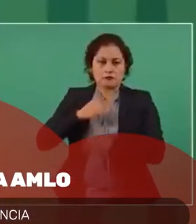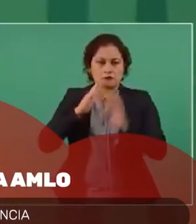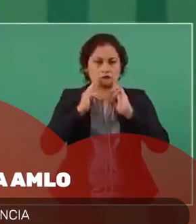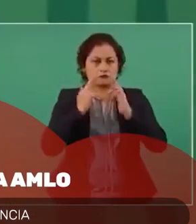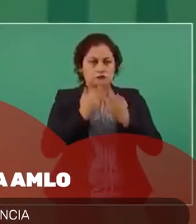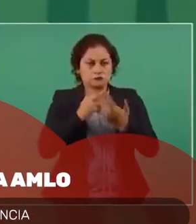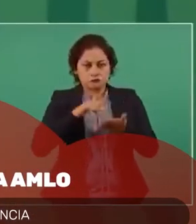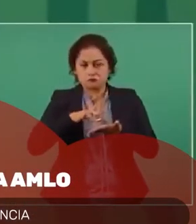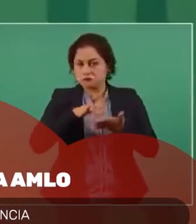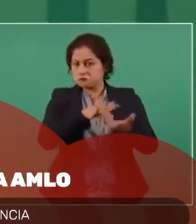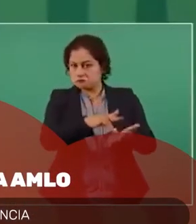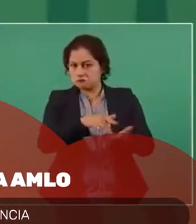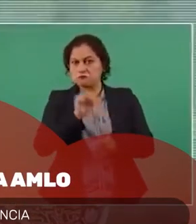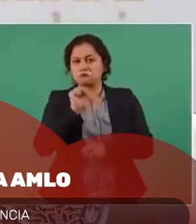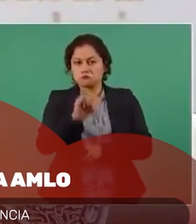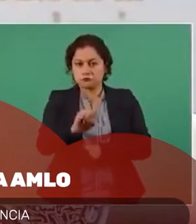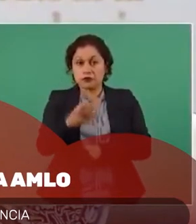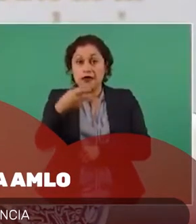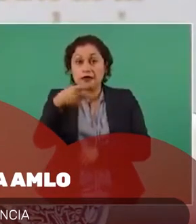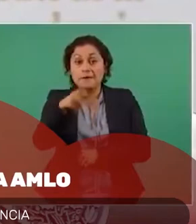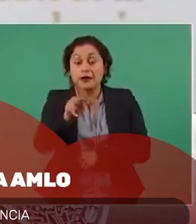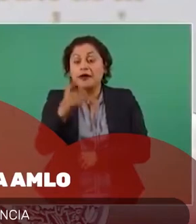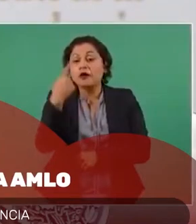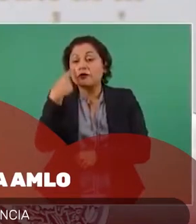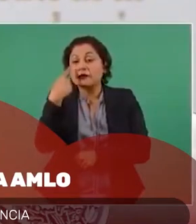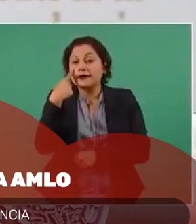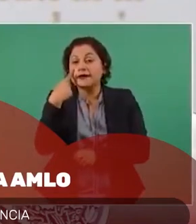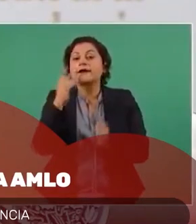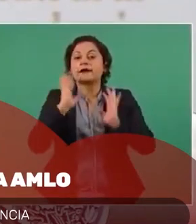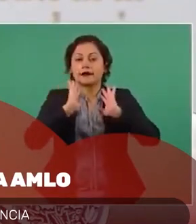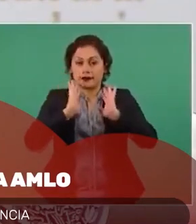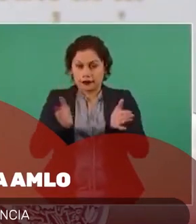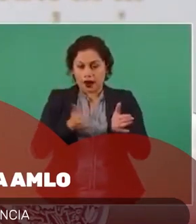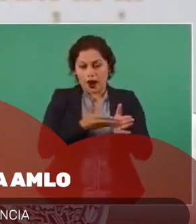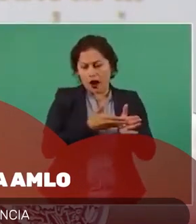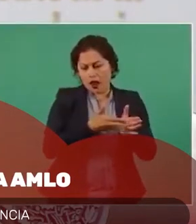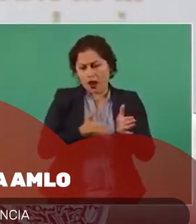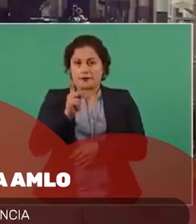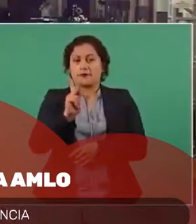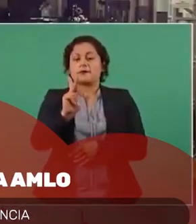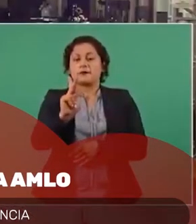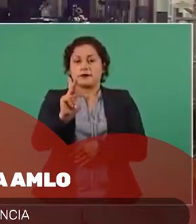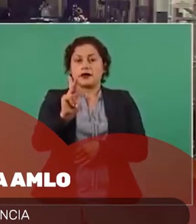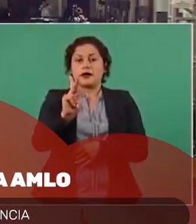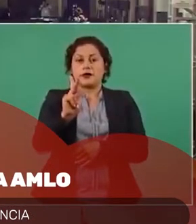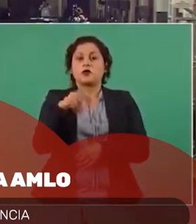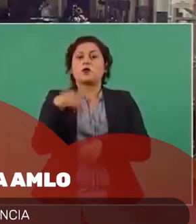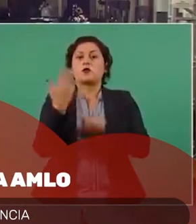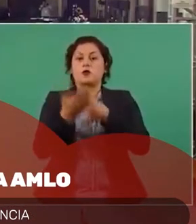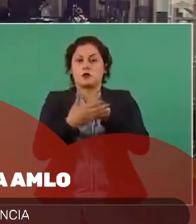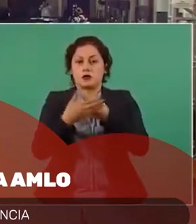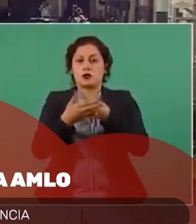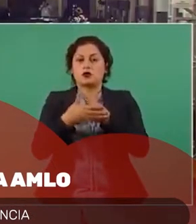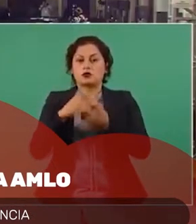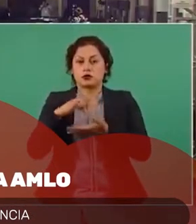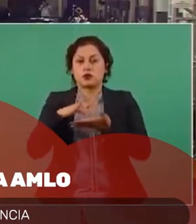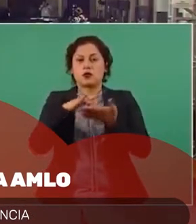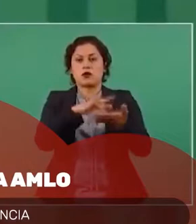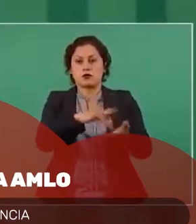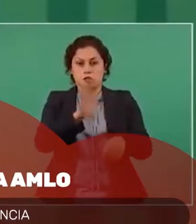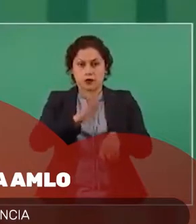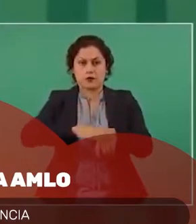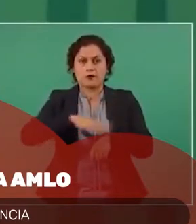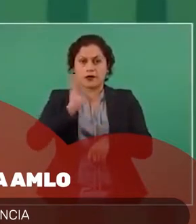sus conferencias de prensa matutinas, pues ningún jefe del Ejecutivo había desacreditado tanto al organismo. Además, el corresponsal encargado de dicho